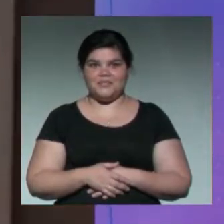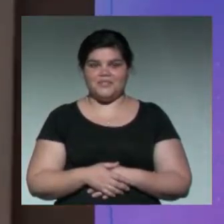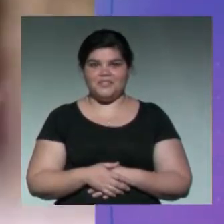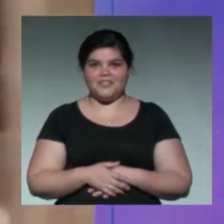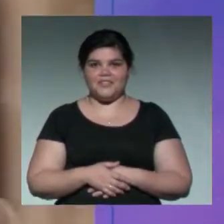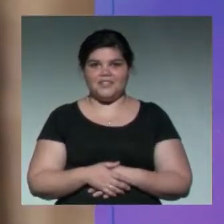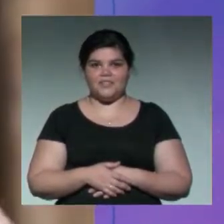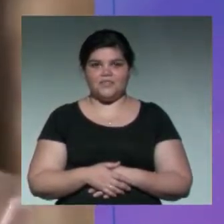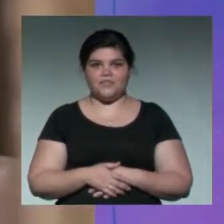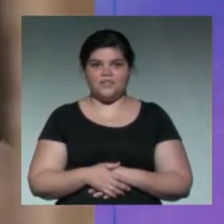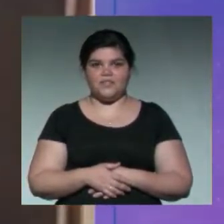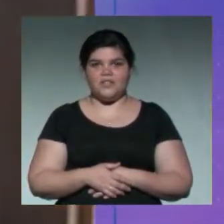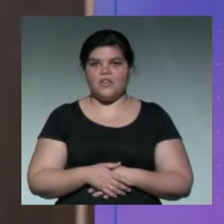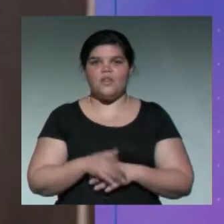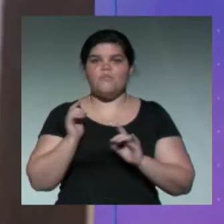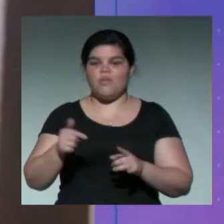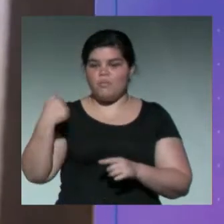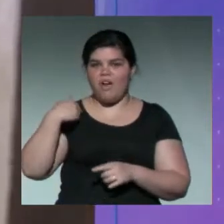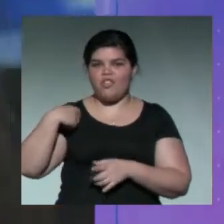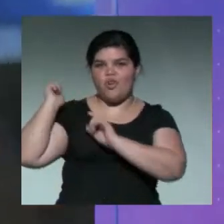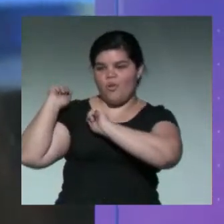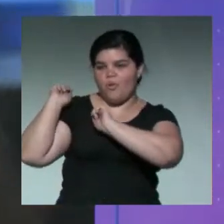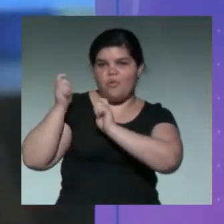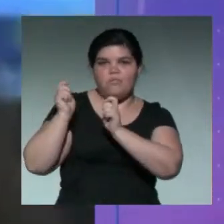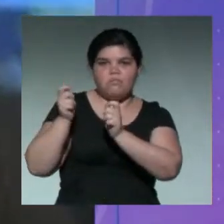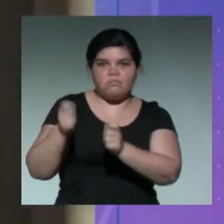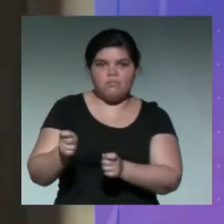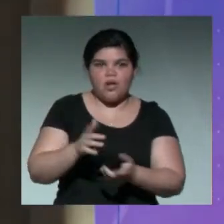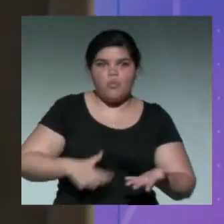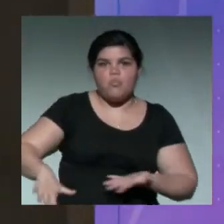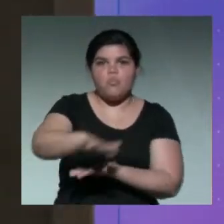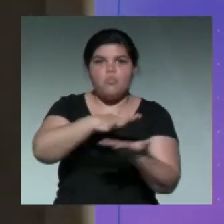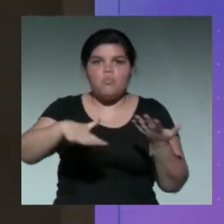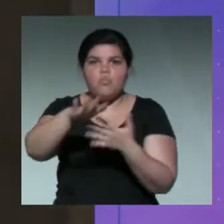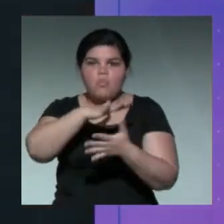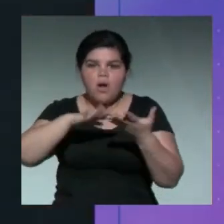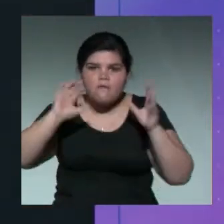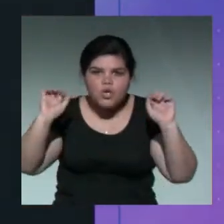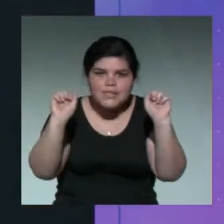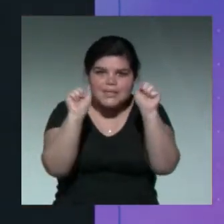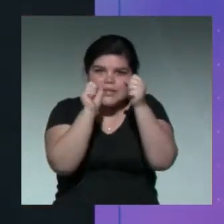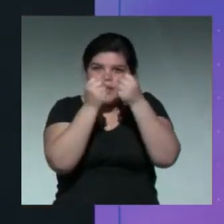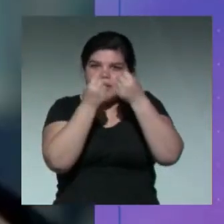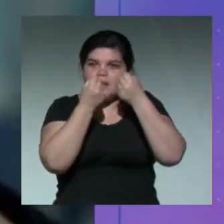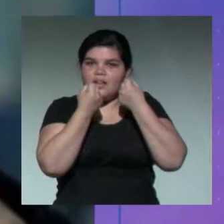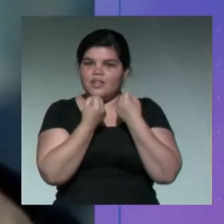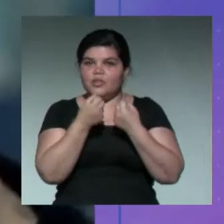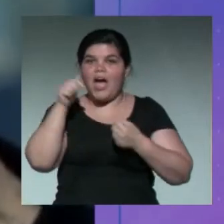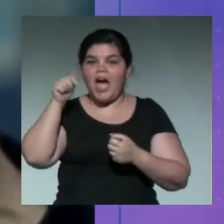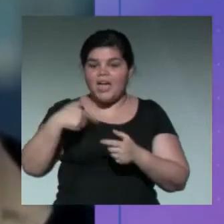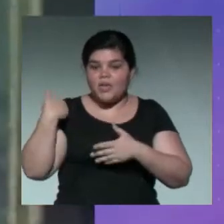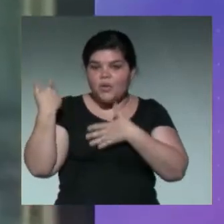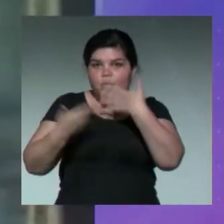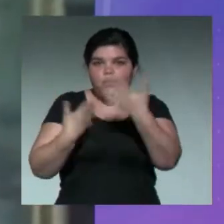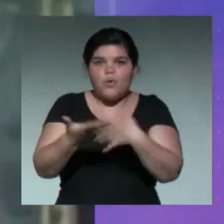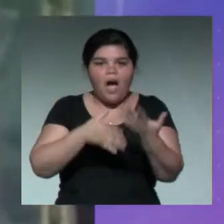Soy lo que dejaron, soy toda la sobra de lo que se robaron. Un pueblo escondido en la cima, mi piel es de cuero, por eso aguanta